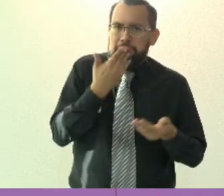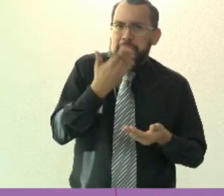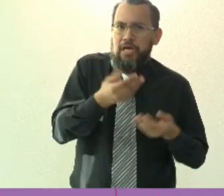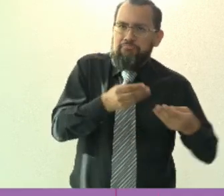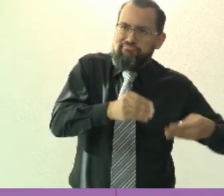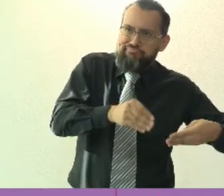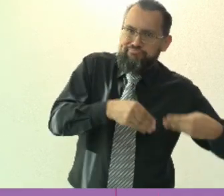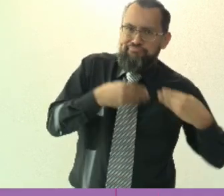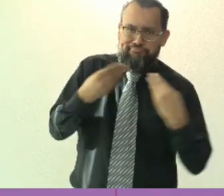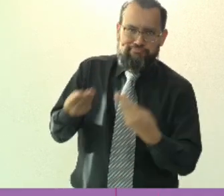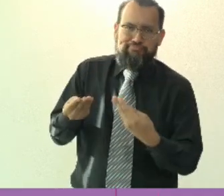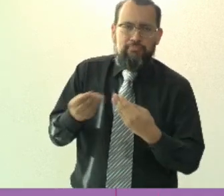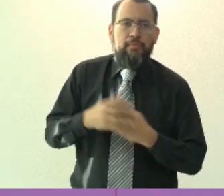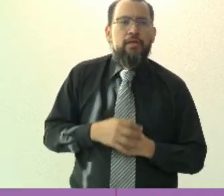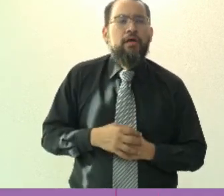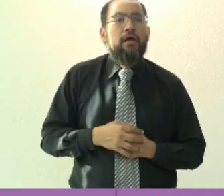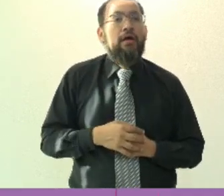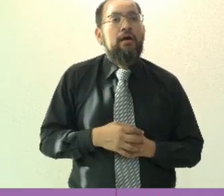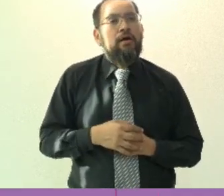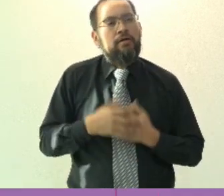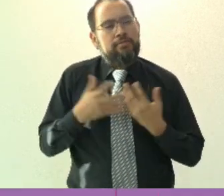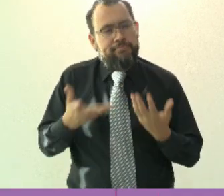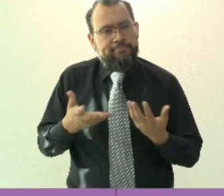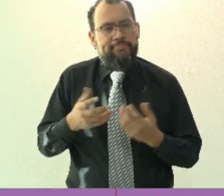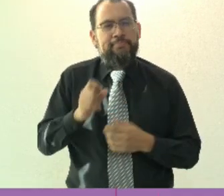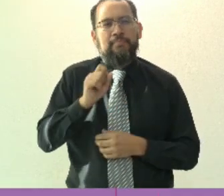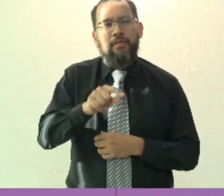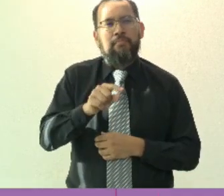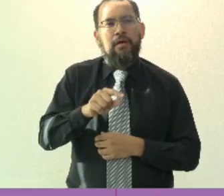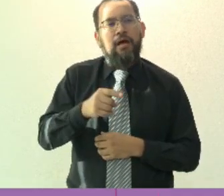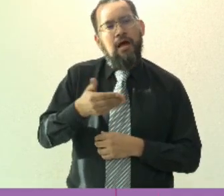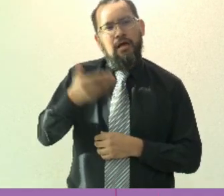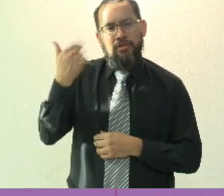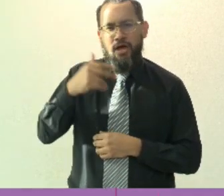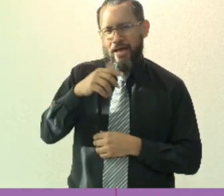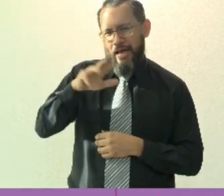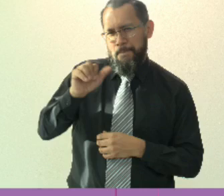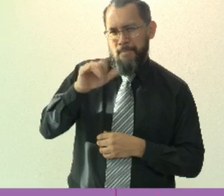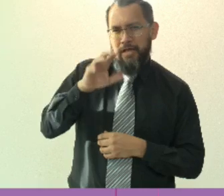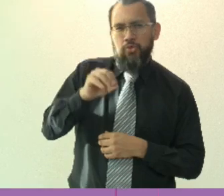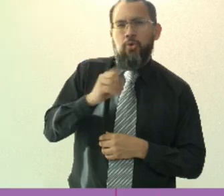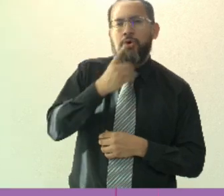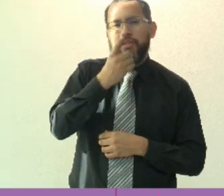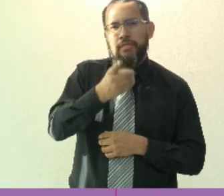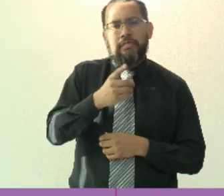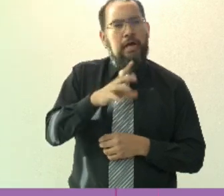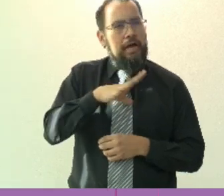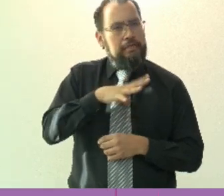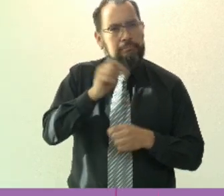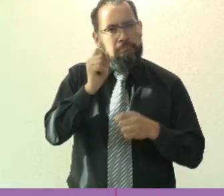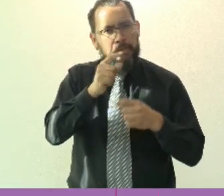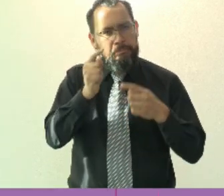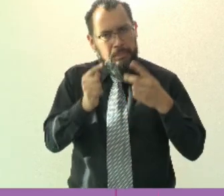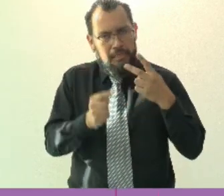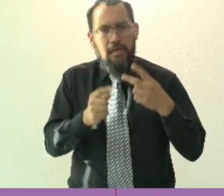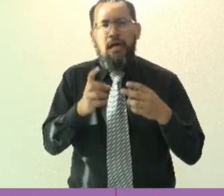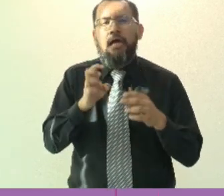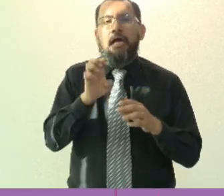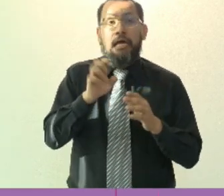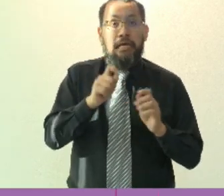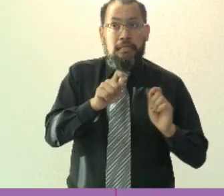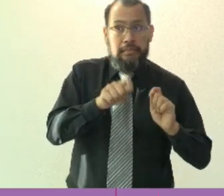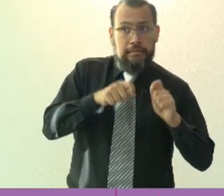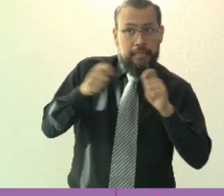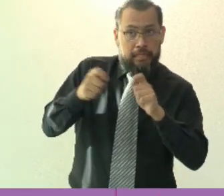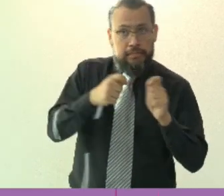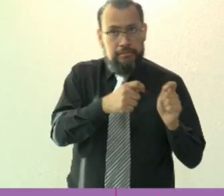Es tener organizado todo en tenor, como lo decía brillantemente Armando, tener los tres elementos importantes de tu